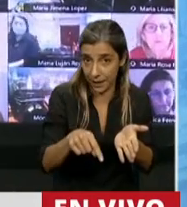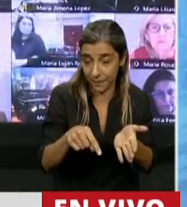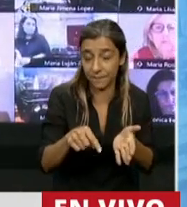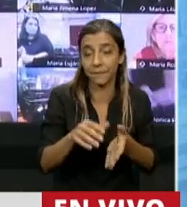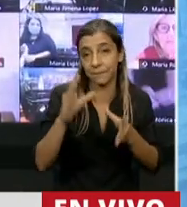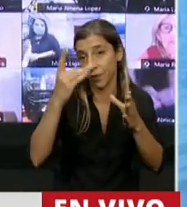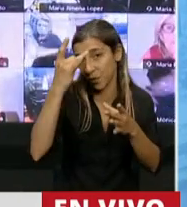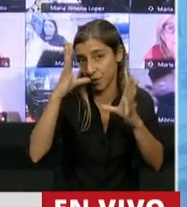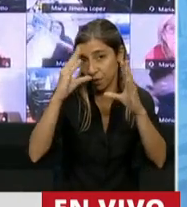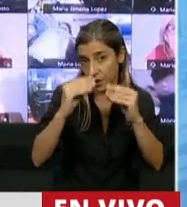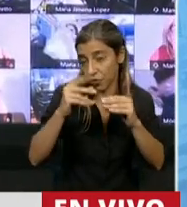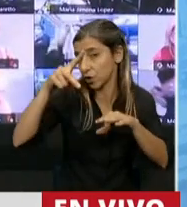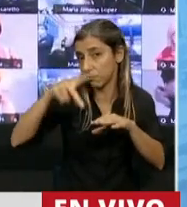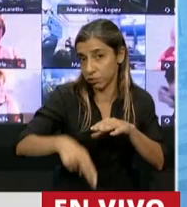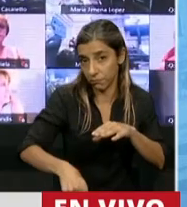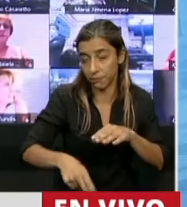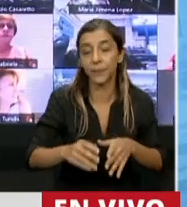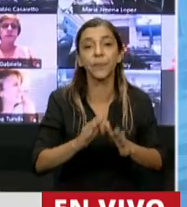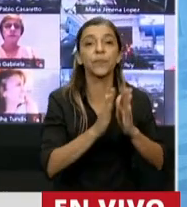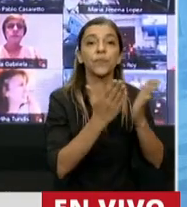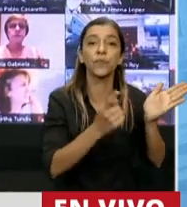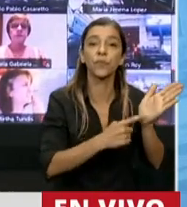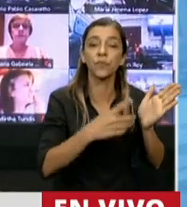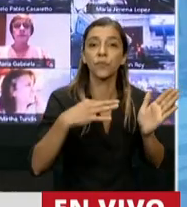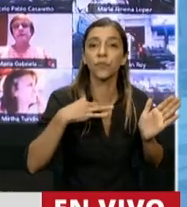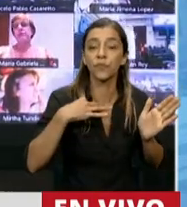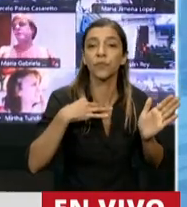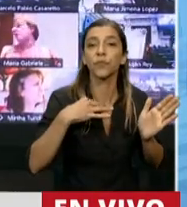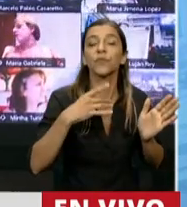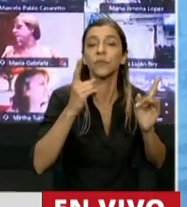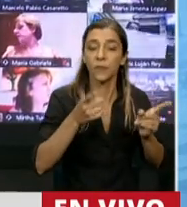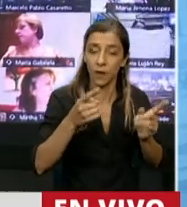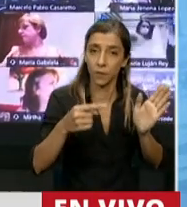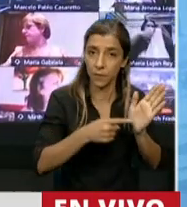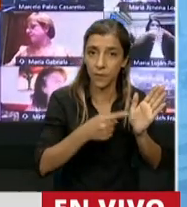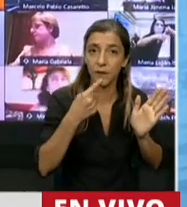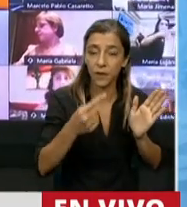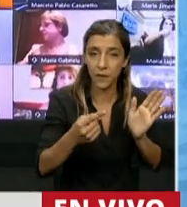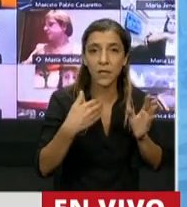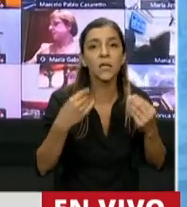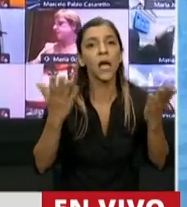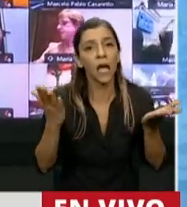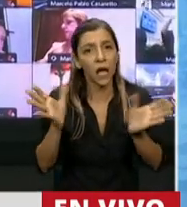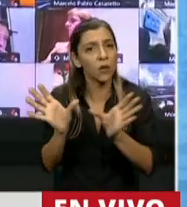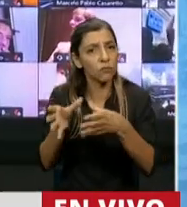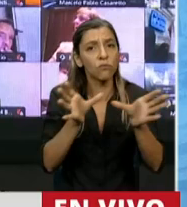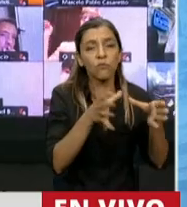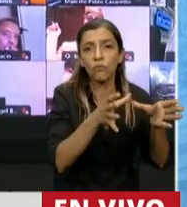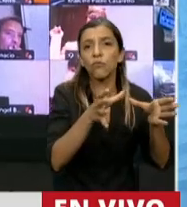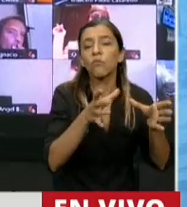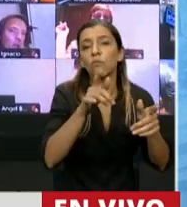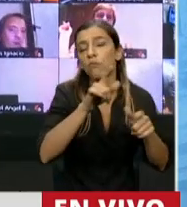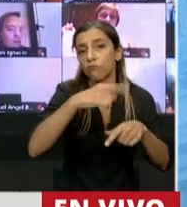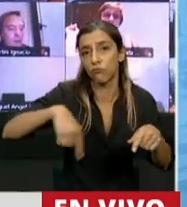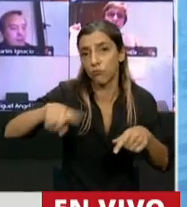También el Código Civil establece que las leyes o las partes pueden disponer que el cálculo se efectúe de otro modo, algo que